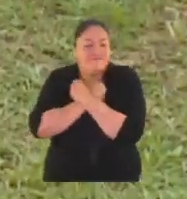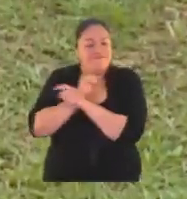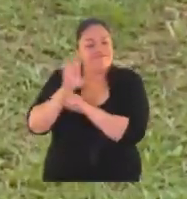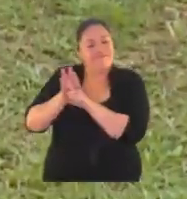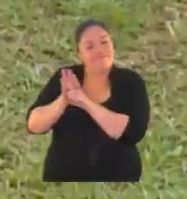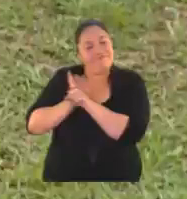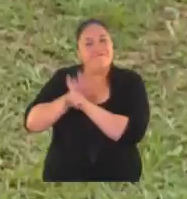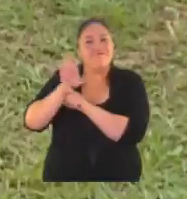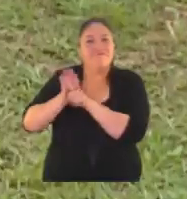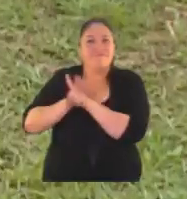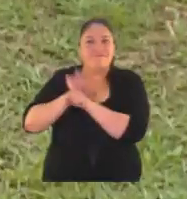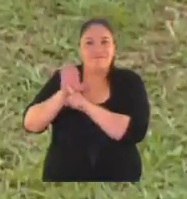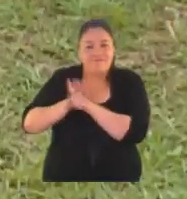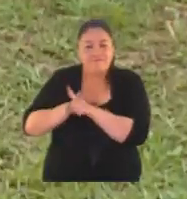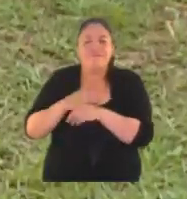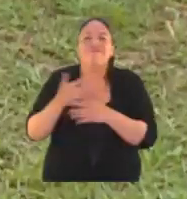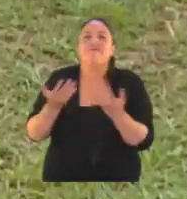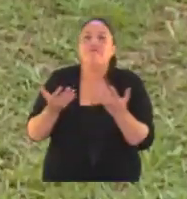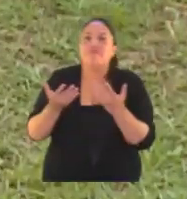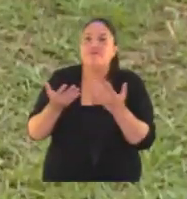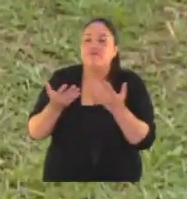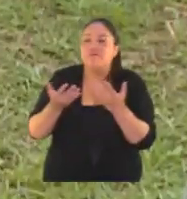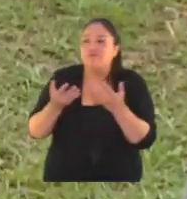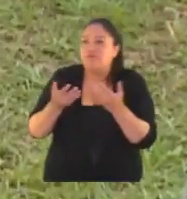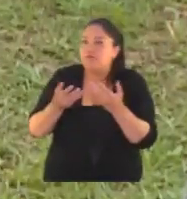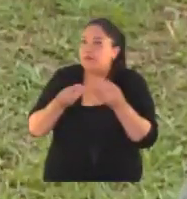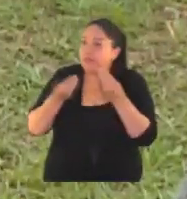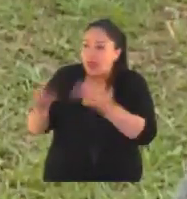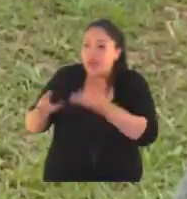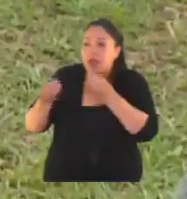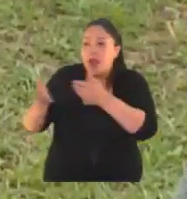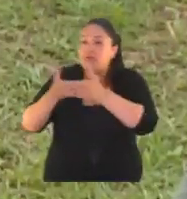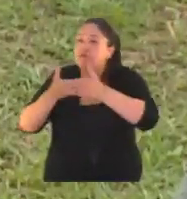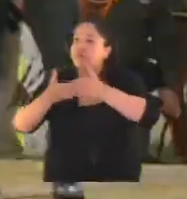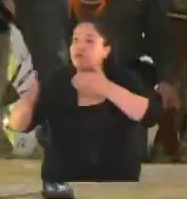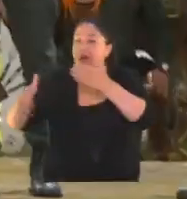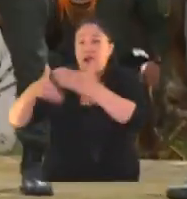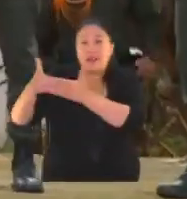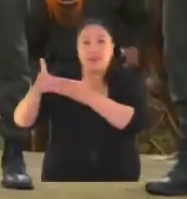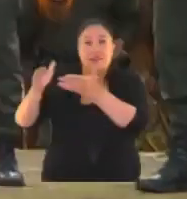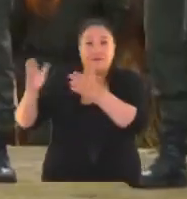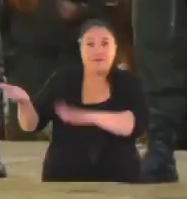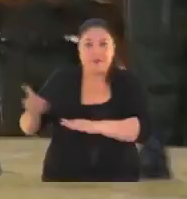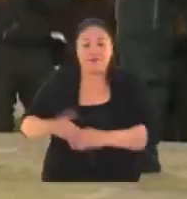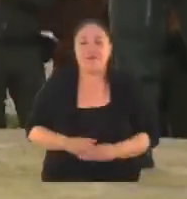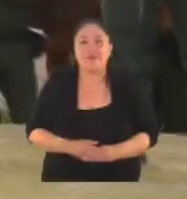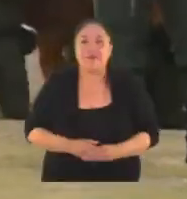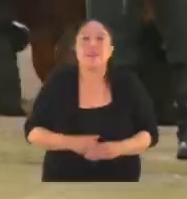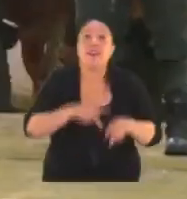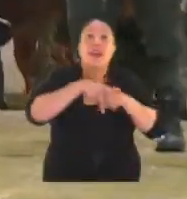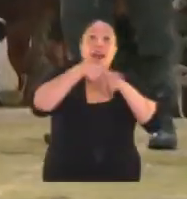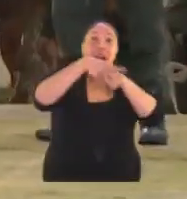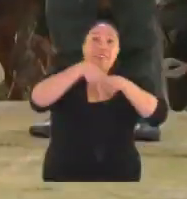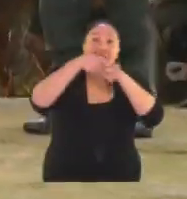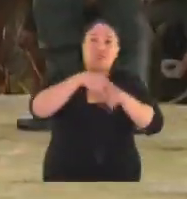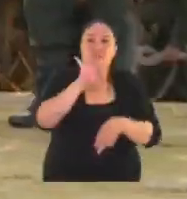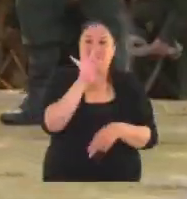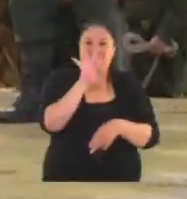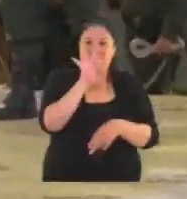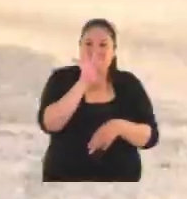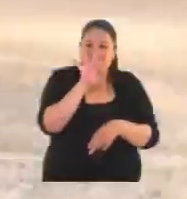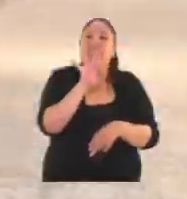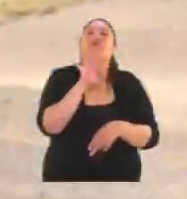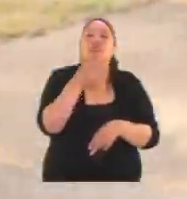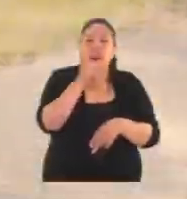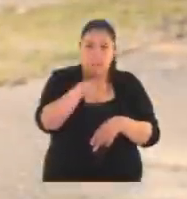brindarle lo mejor que se pueda ya para el resto de su vida. 3 caballos también entraron al proceso de